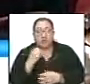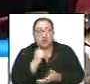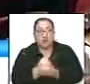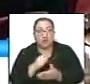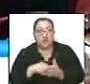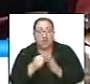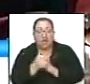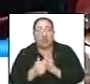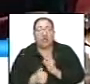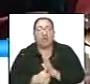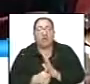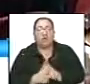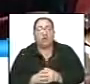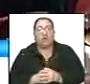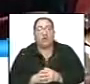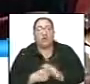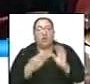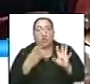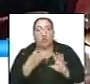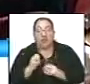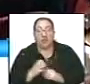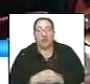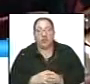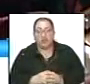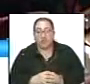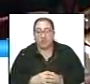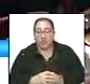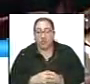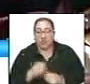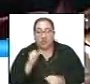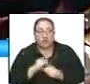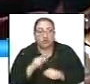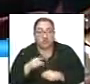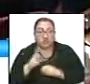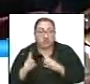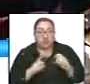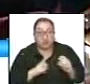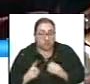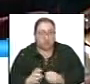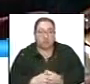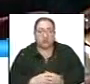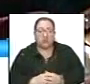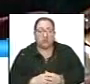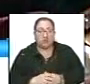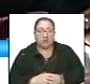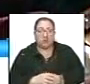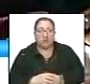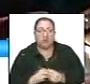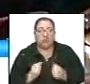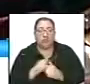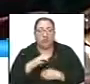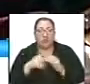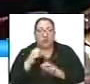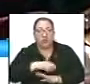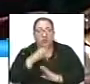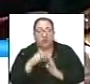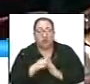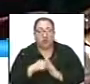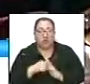el artículo 90. Recordemos que este es un debate de los proyectos de